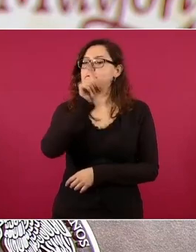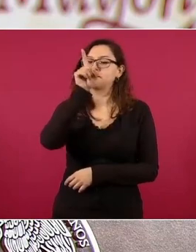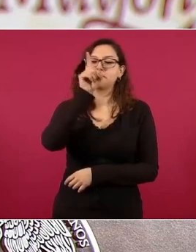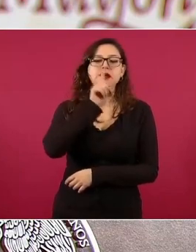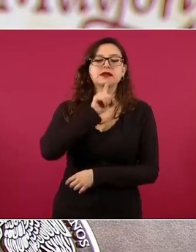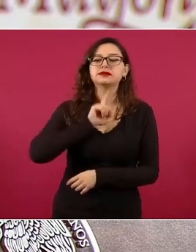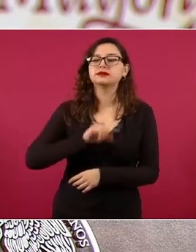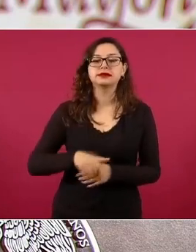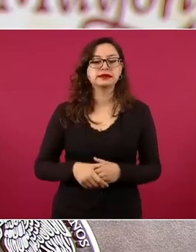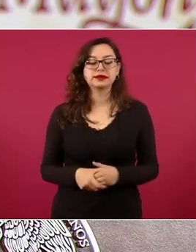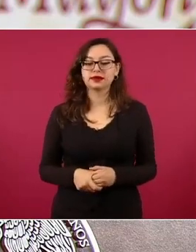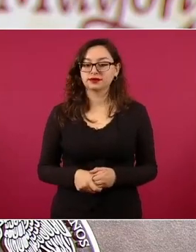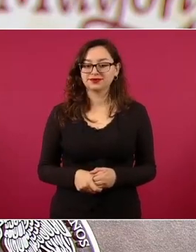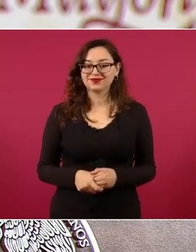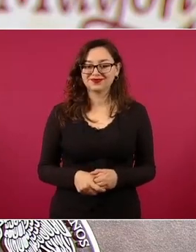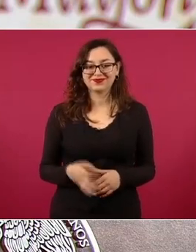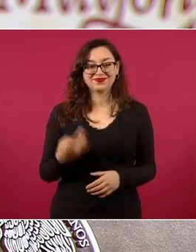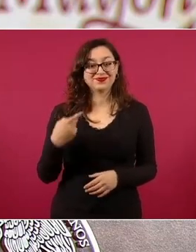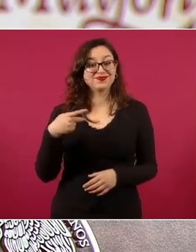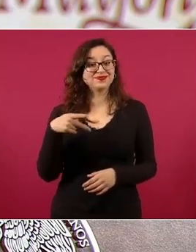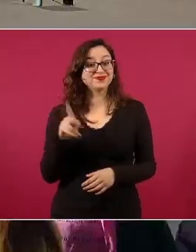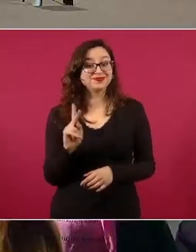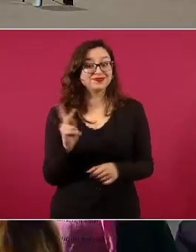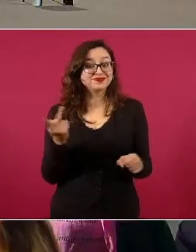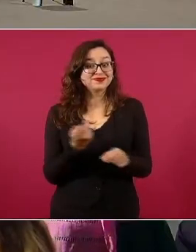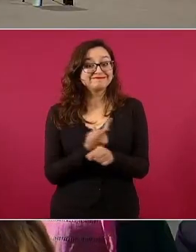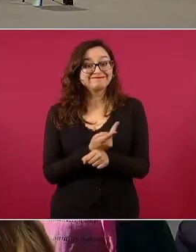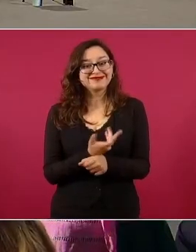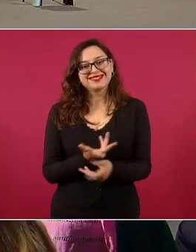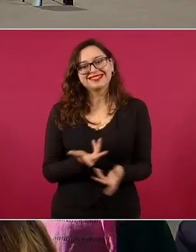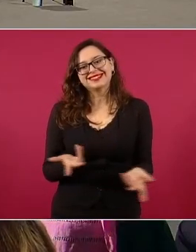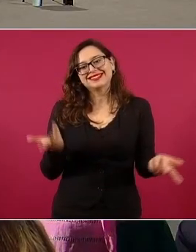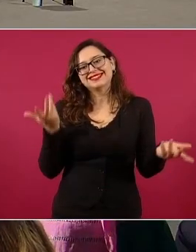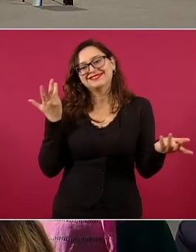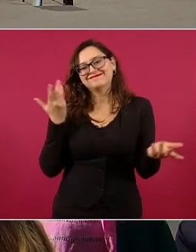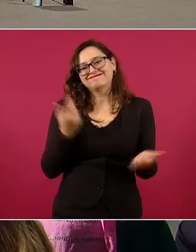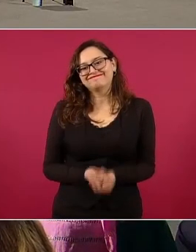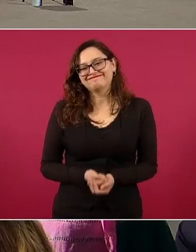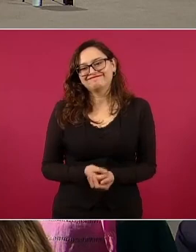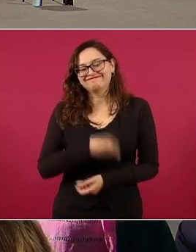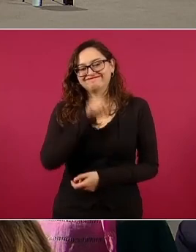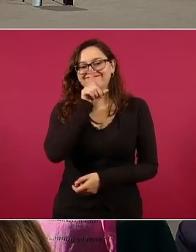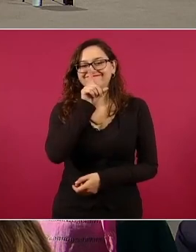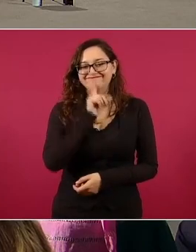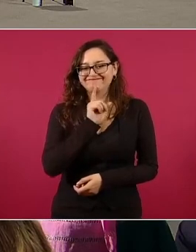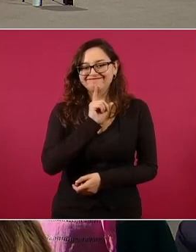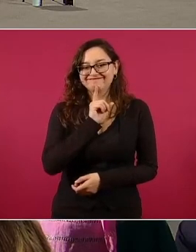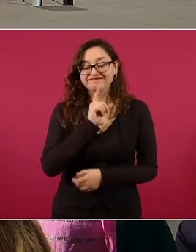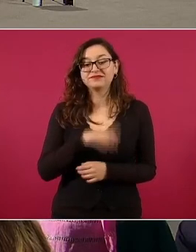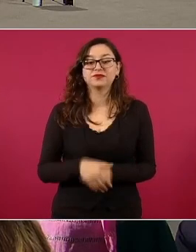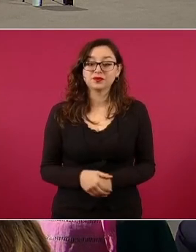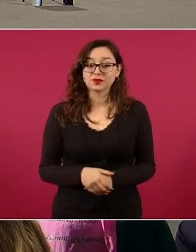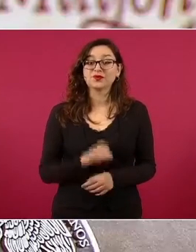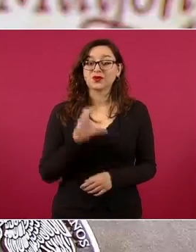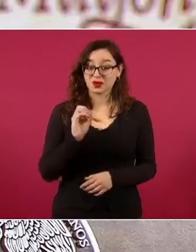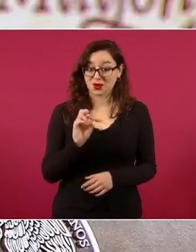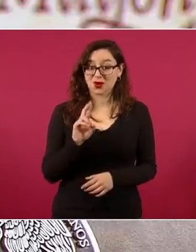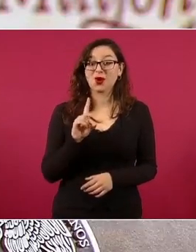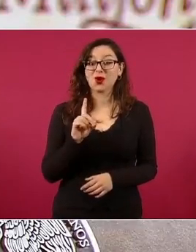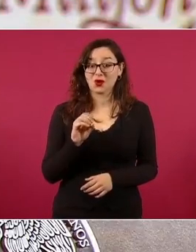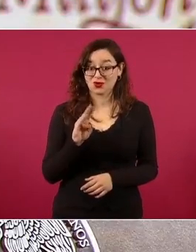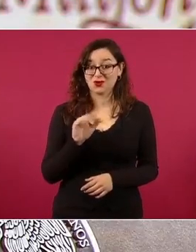embargo, el consejero Córdoba miente. No está diciendo la verdad. Córdoba sí tenía